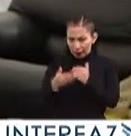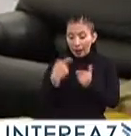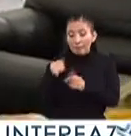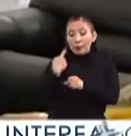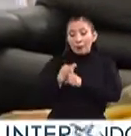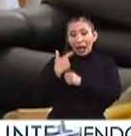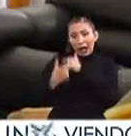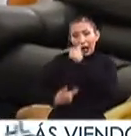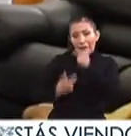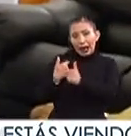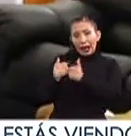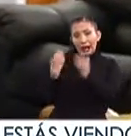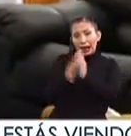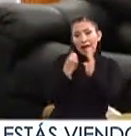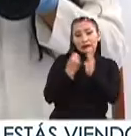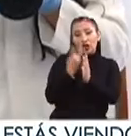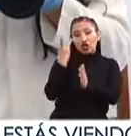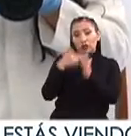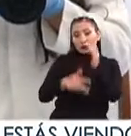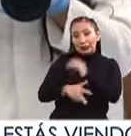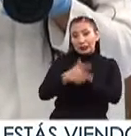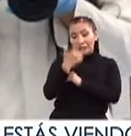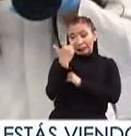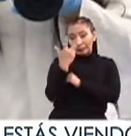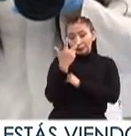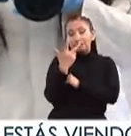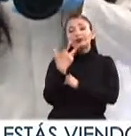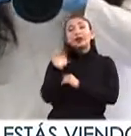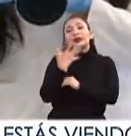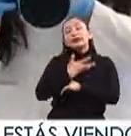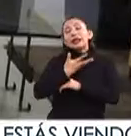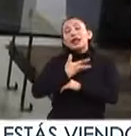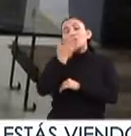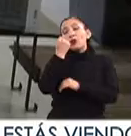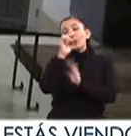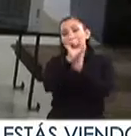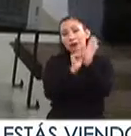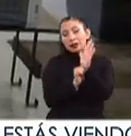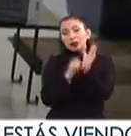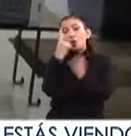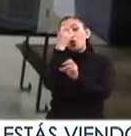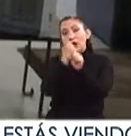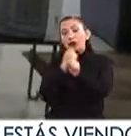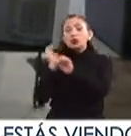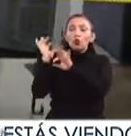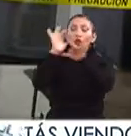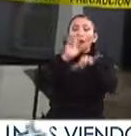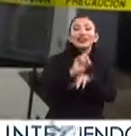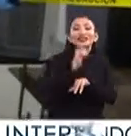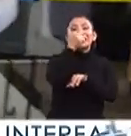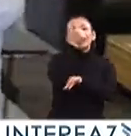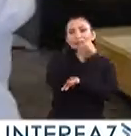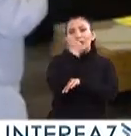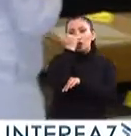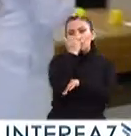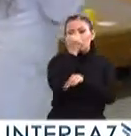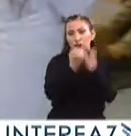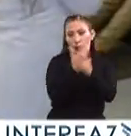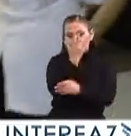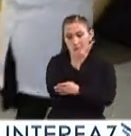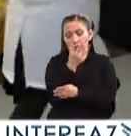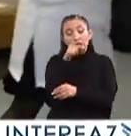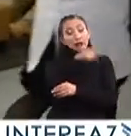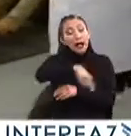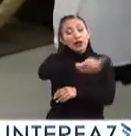primera generación inició clases en 2013. Consta de 9 semestres y cada año recibe a 36 estudiantes,